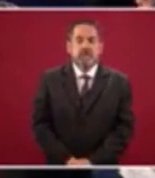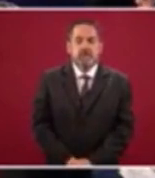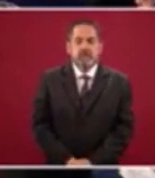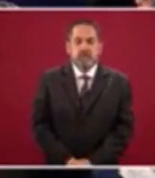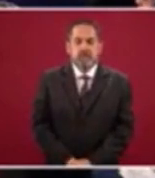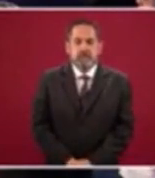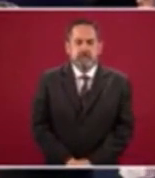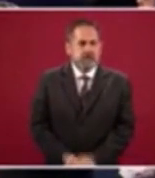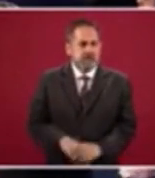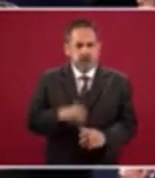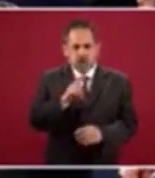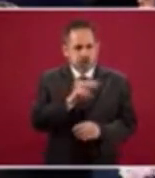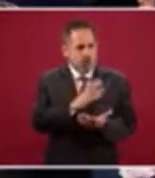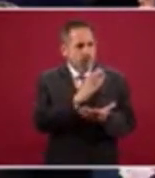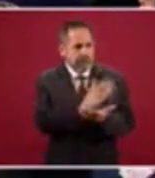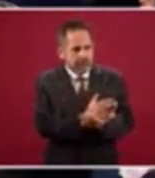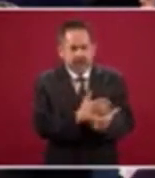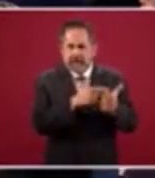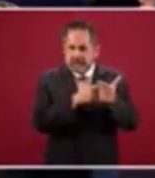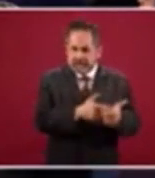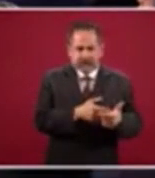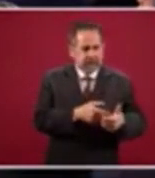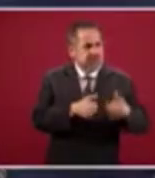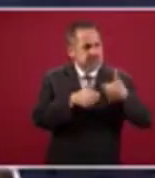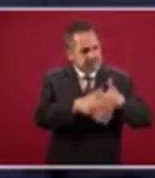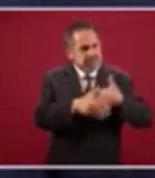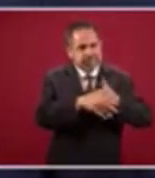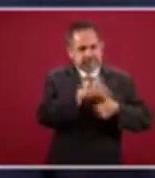Que no la paren, que se sigan manifestando.